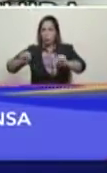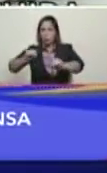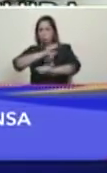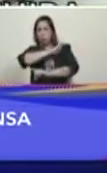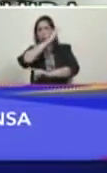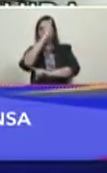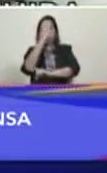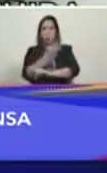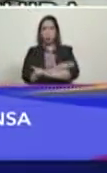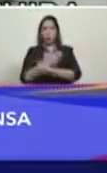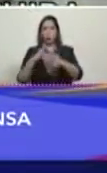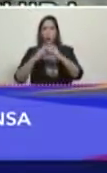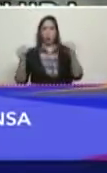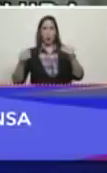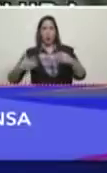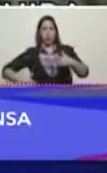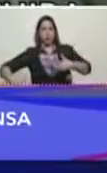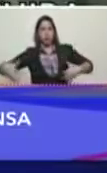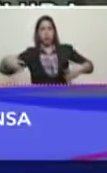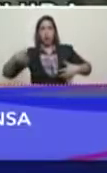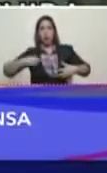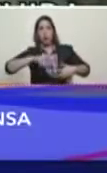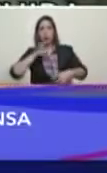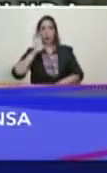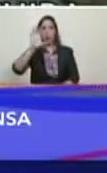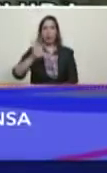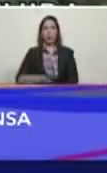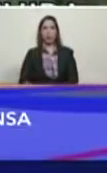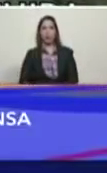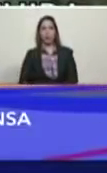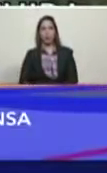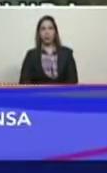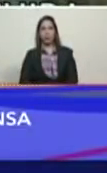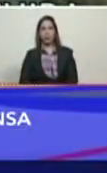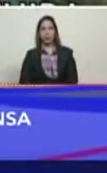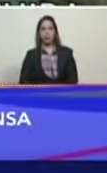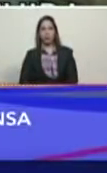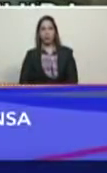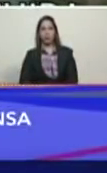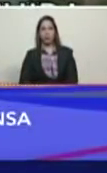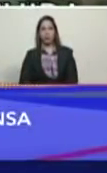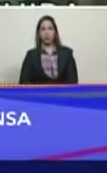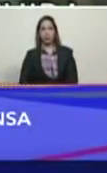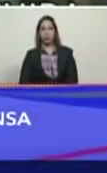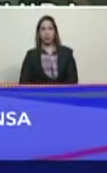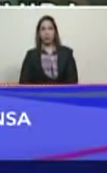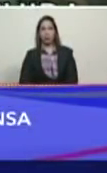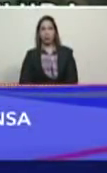las riquezas de nuestro país. A muestra un botón